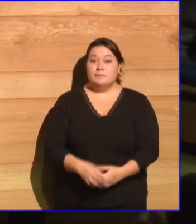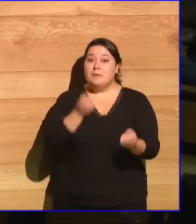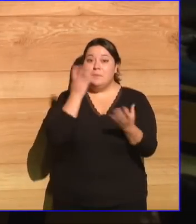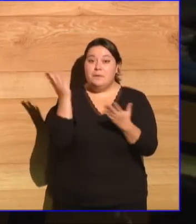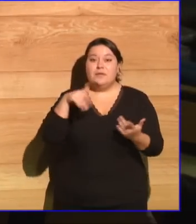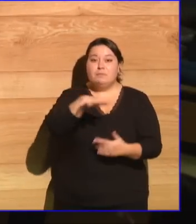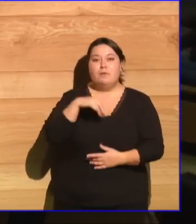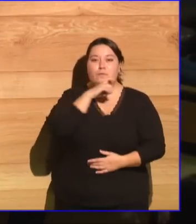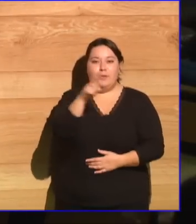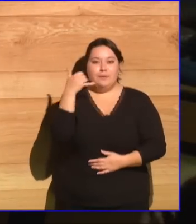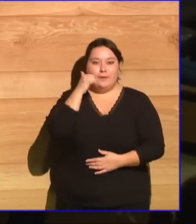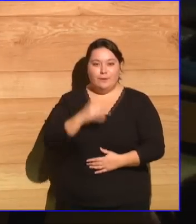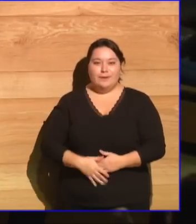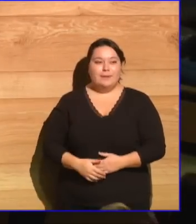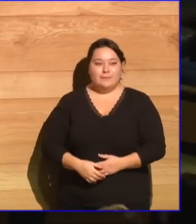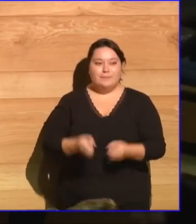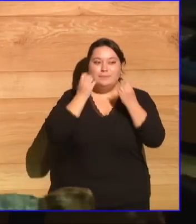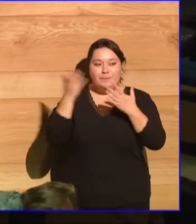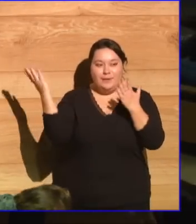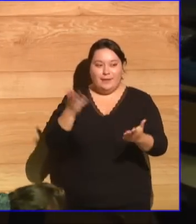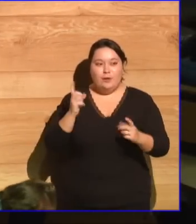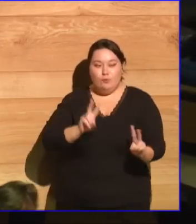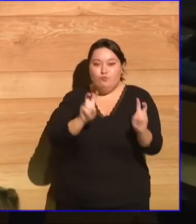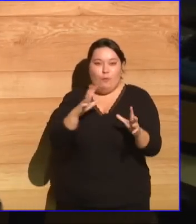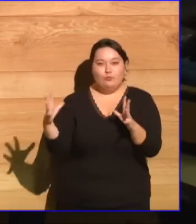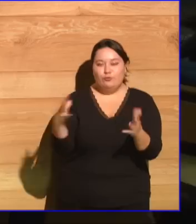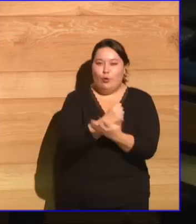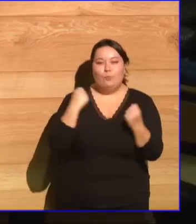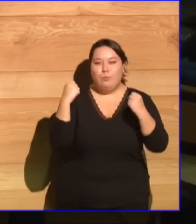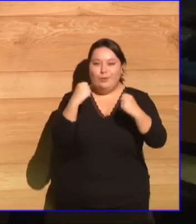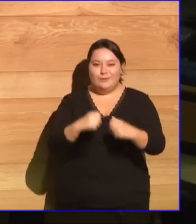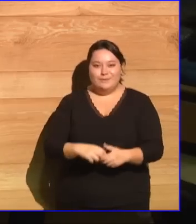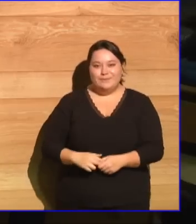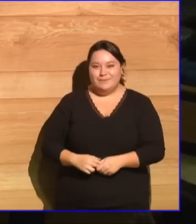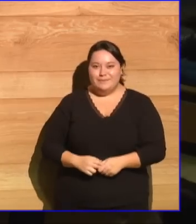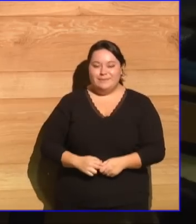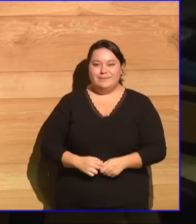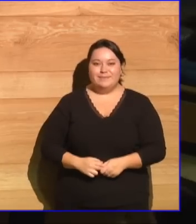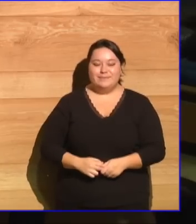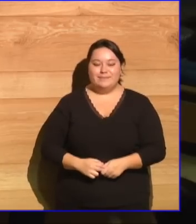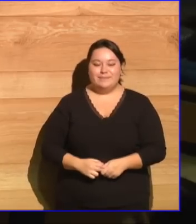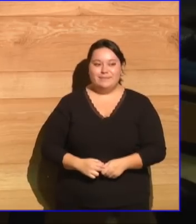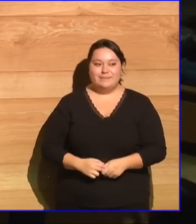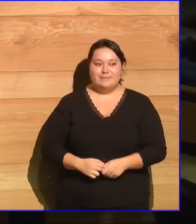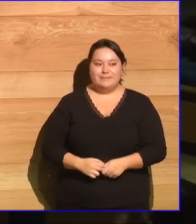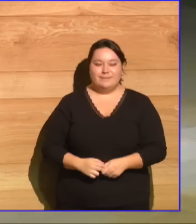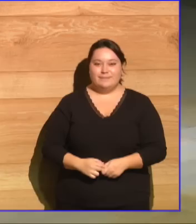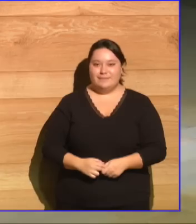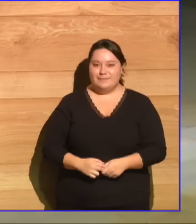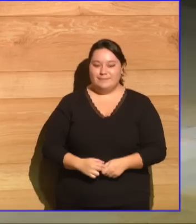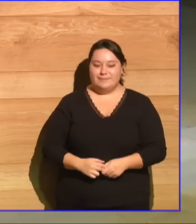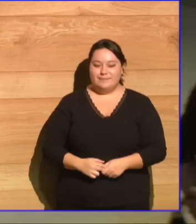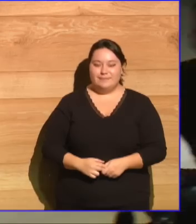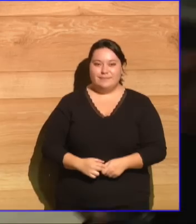Bienvenidos al espacio Fundación Telefónica. Bienvenidos al nuevo Todopoderoso. ¡Bravo!